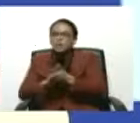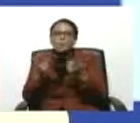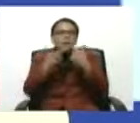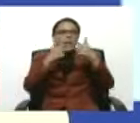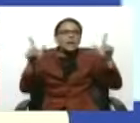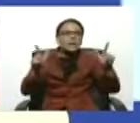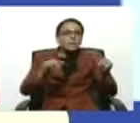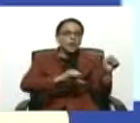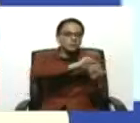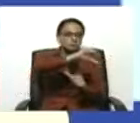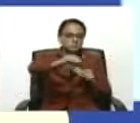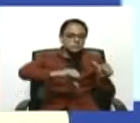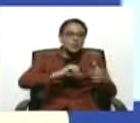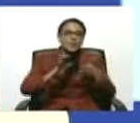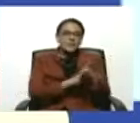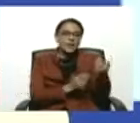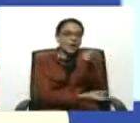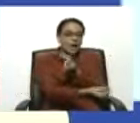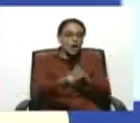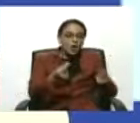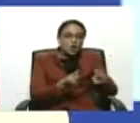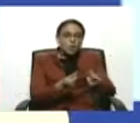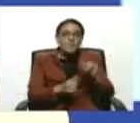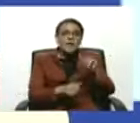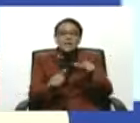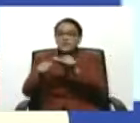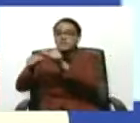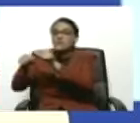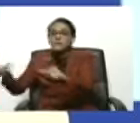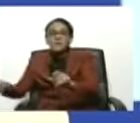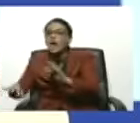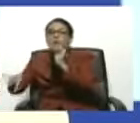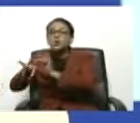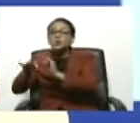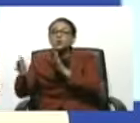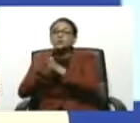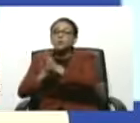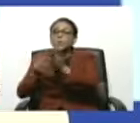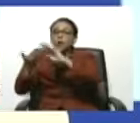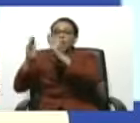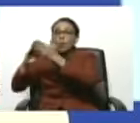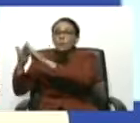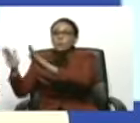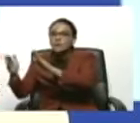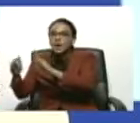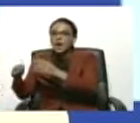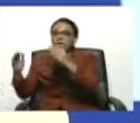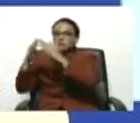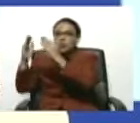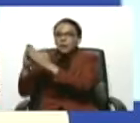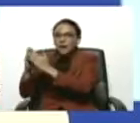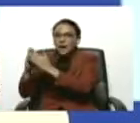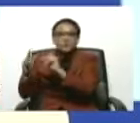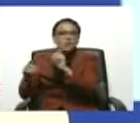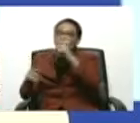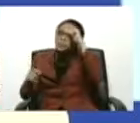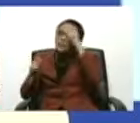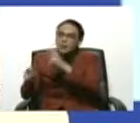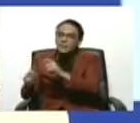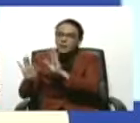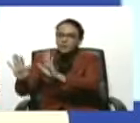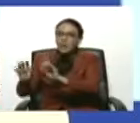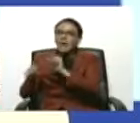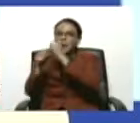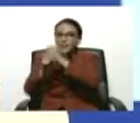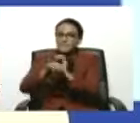primero y mantuvo la parte fija de la parte racionada y todo ese nuevo desarrollo